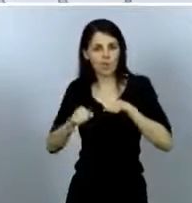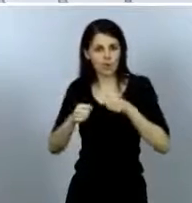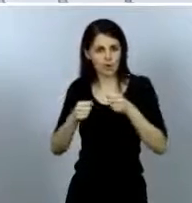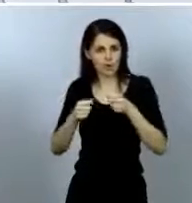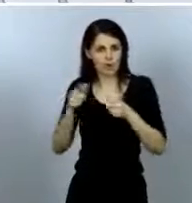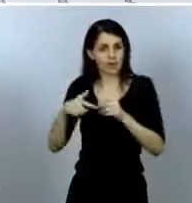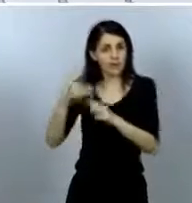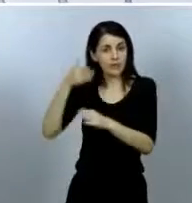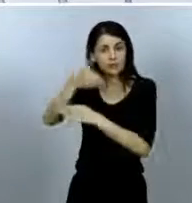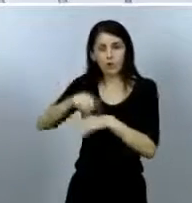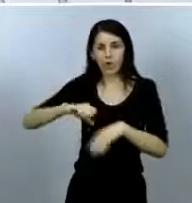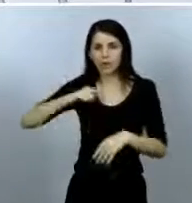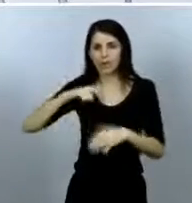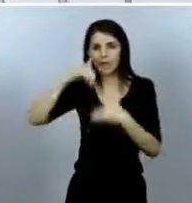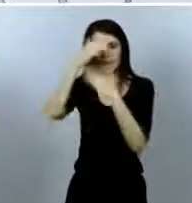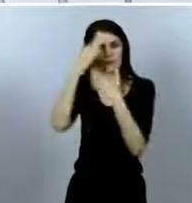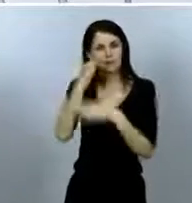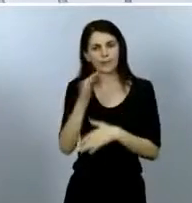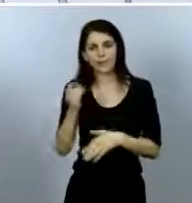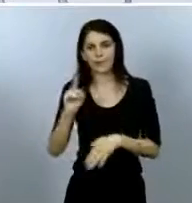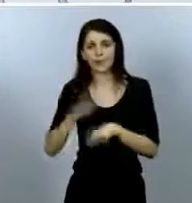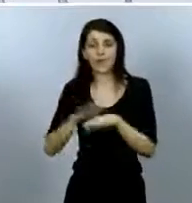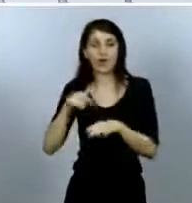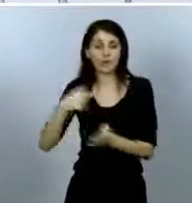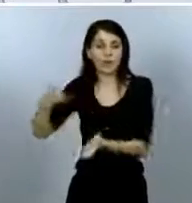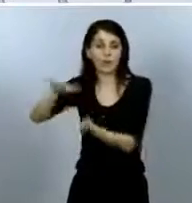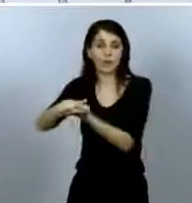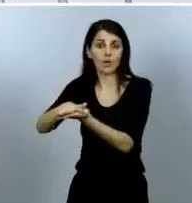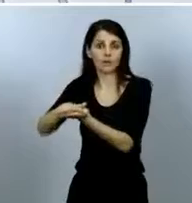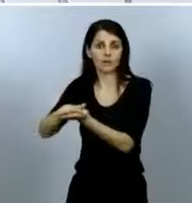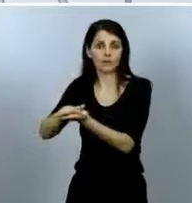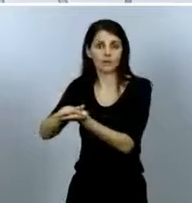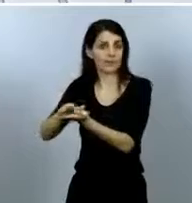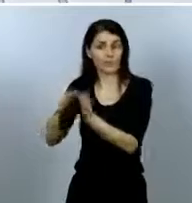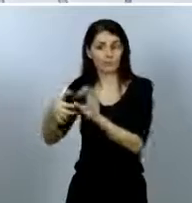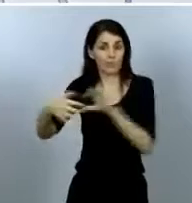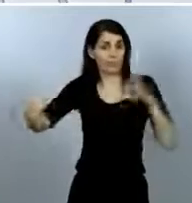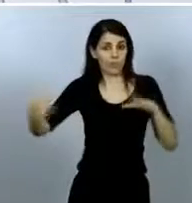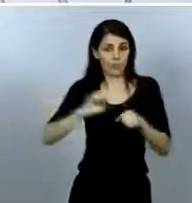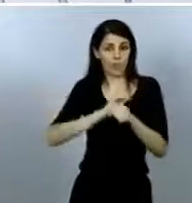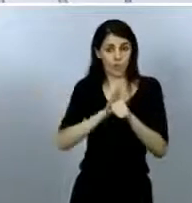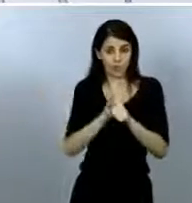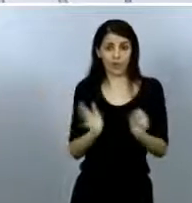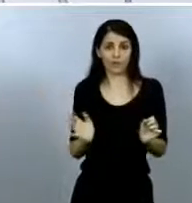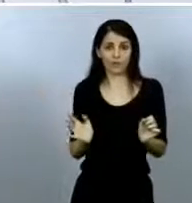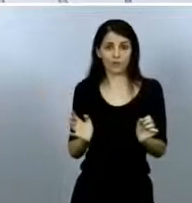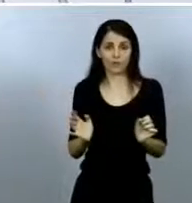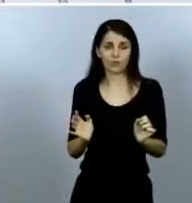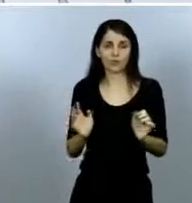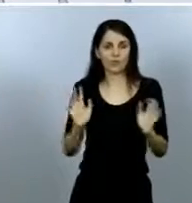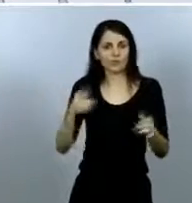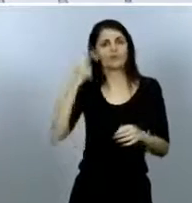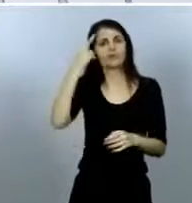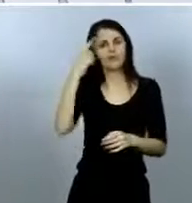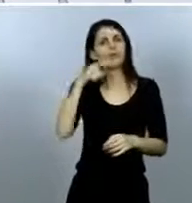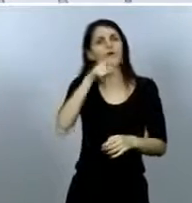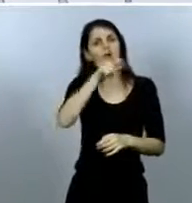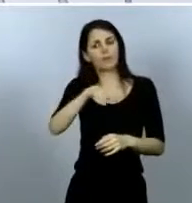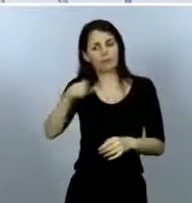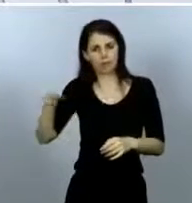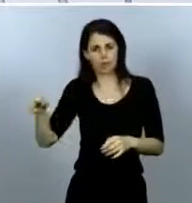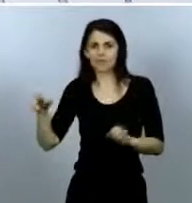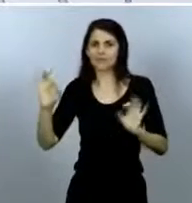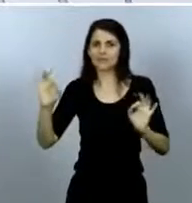no lo sabemos pero sabemos desde luego que el incremento de mortalidad ha sido más de esos 28 mil y pico casos que se han detectado